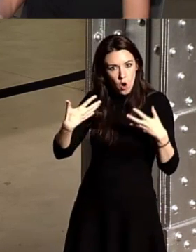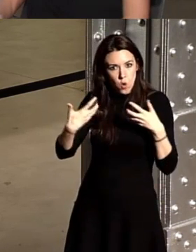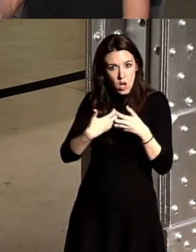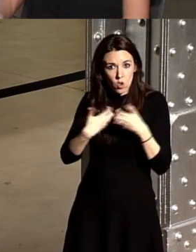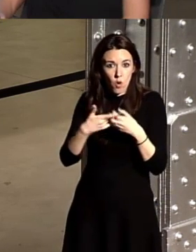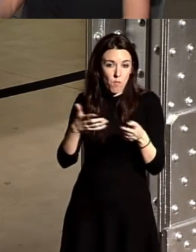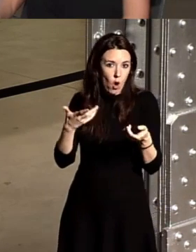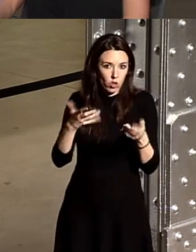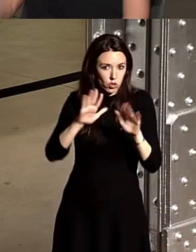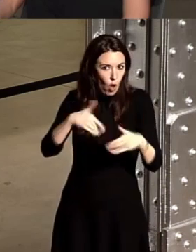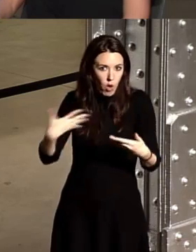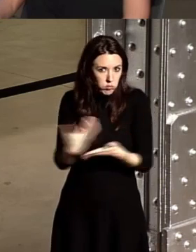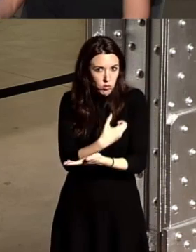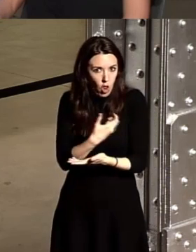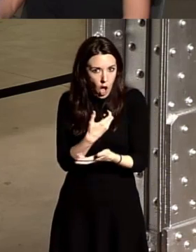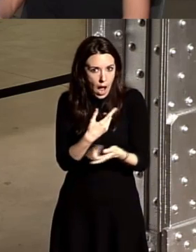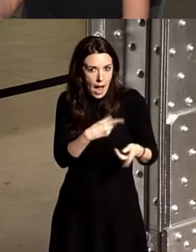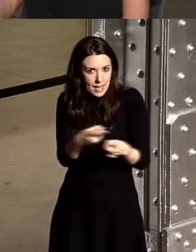en el Korengal y todo. Pero